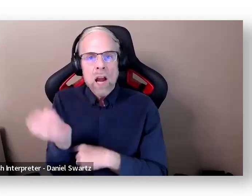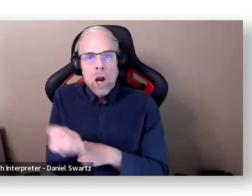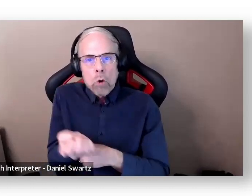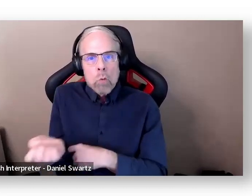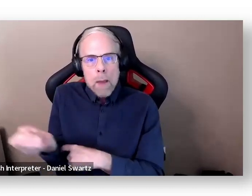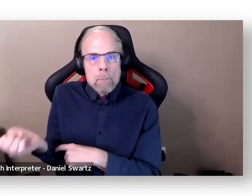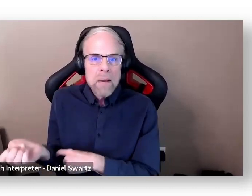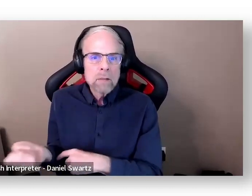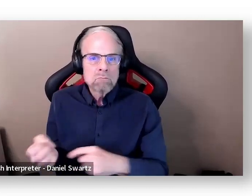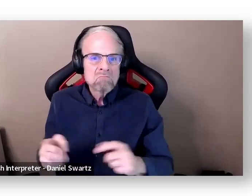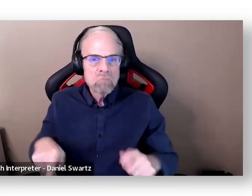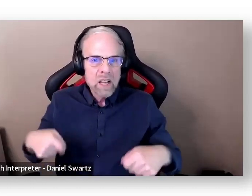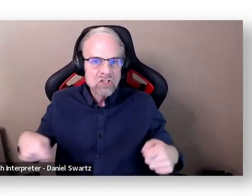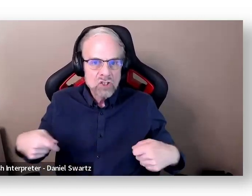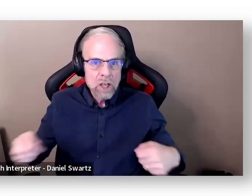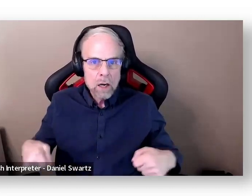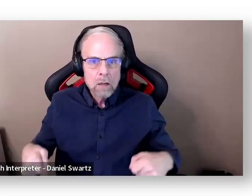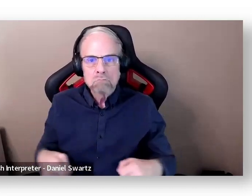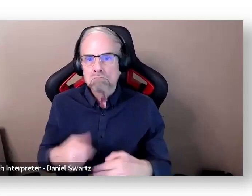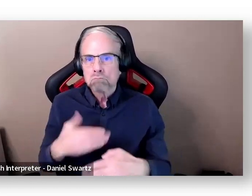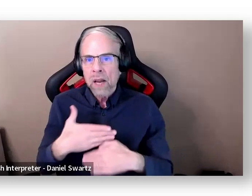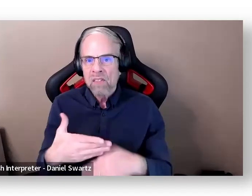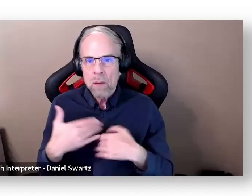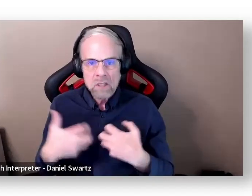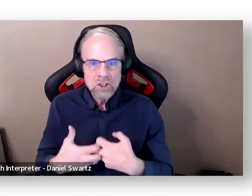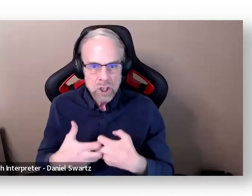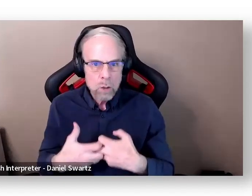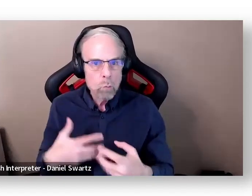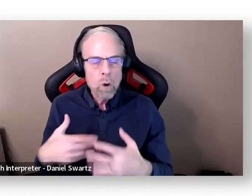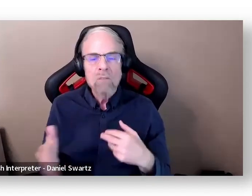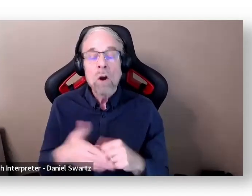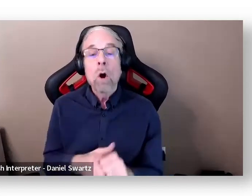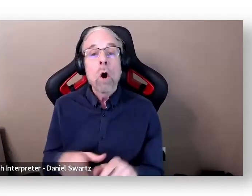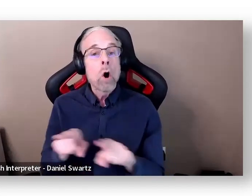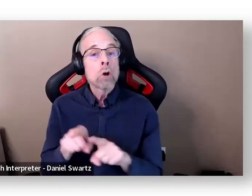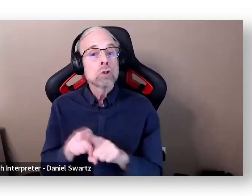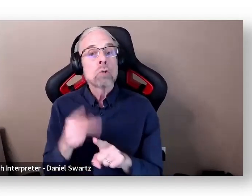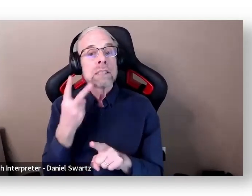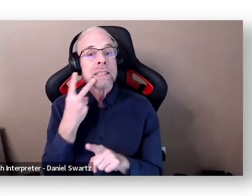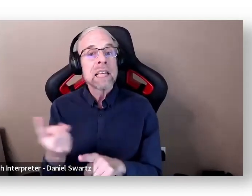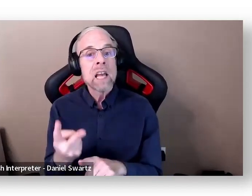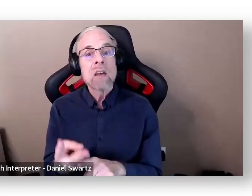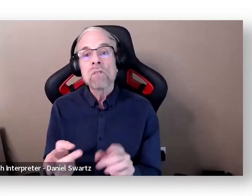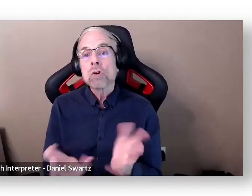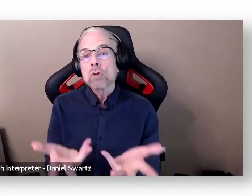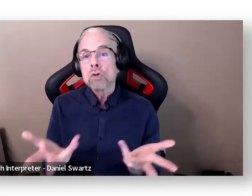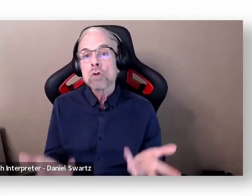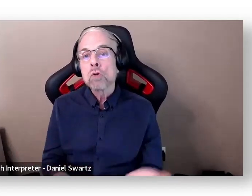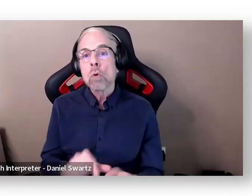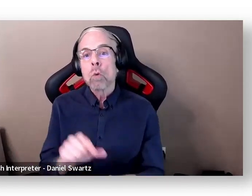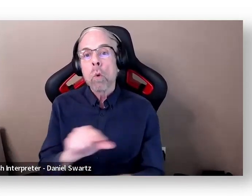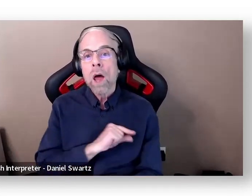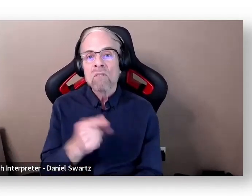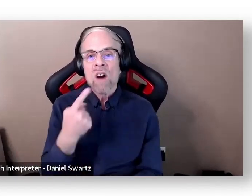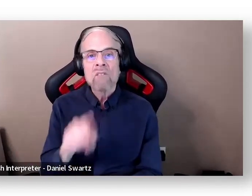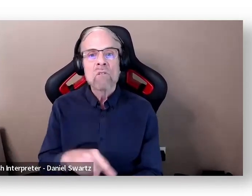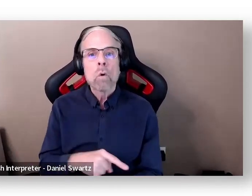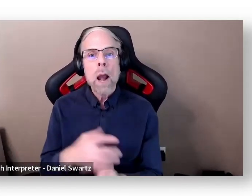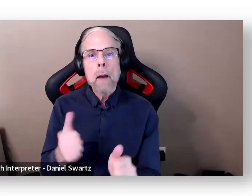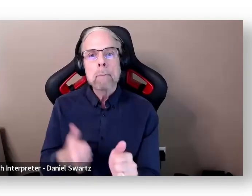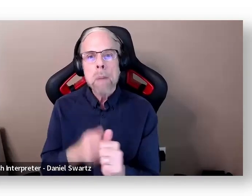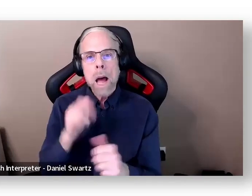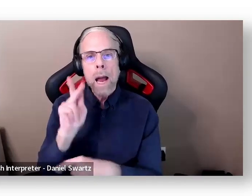inscriban al programa de certificado médico. Y también verifiquen si ustedes califican para un rebate de